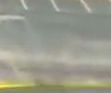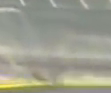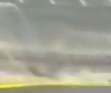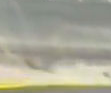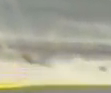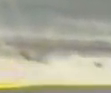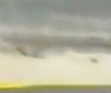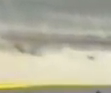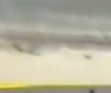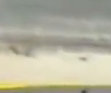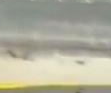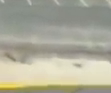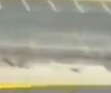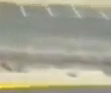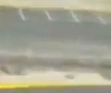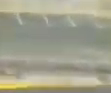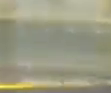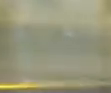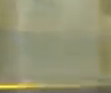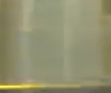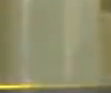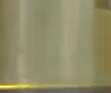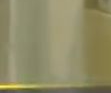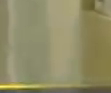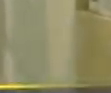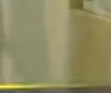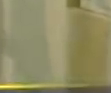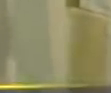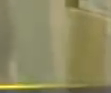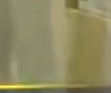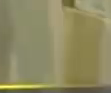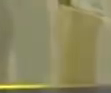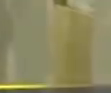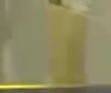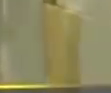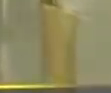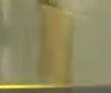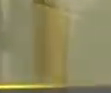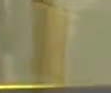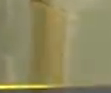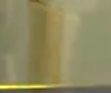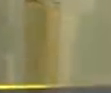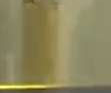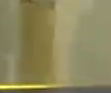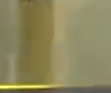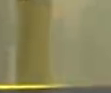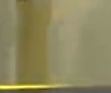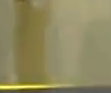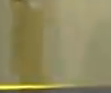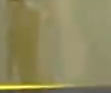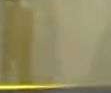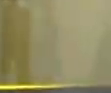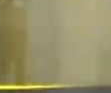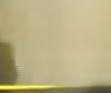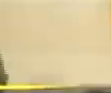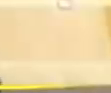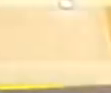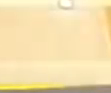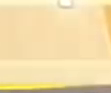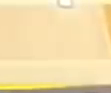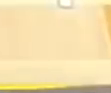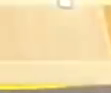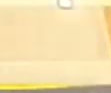lograr. Y aquí con la familia, presidente, como puede ver estas imágenes, llenas de alegría, de color, de futuro,